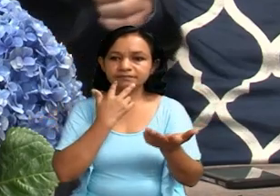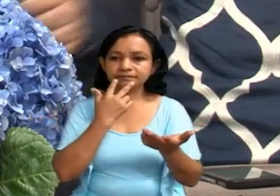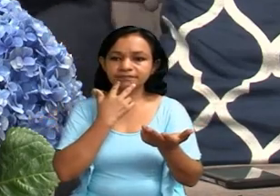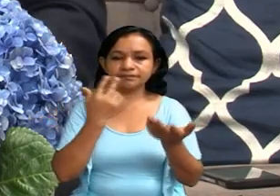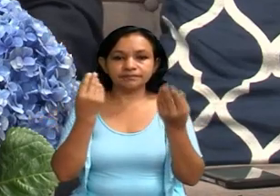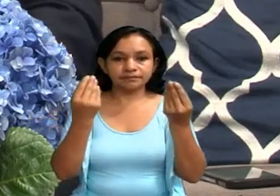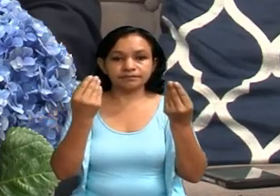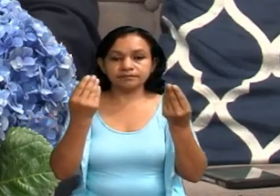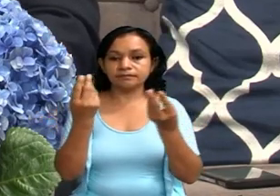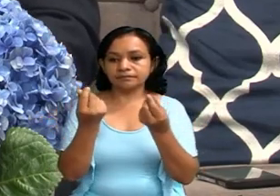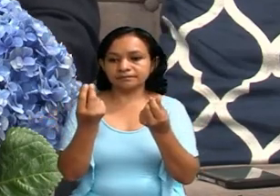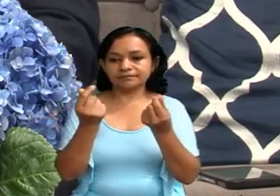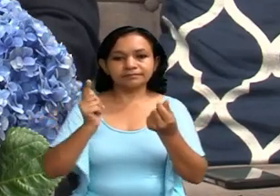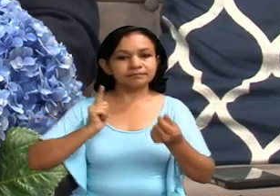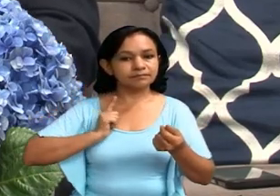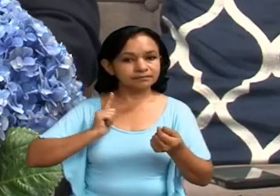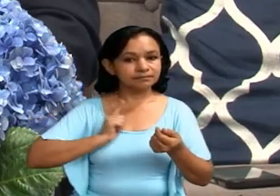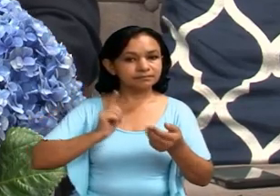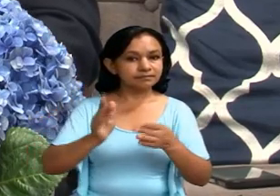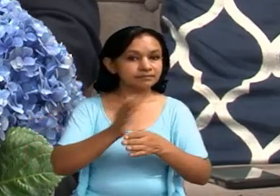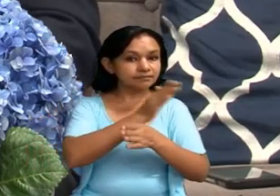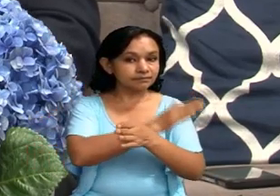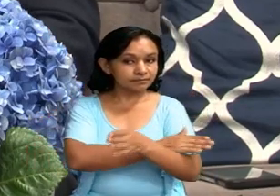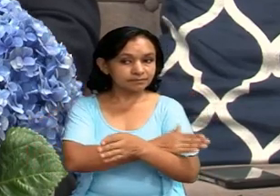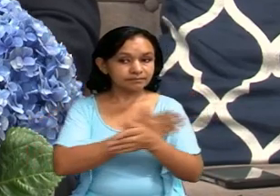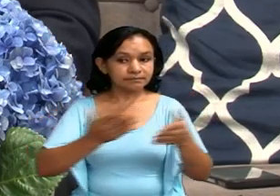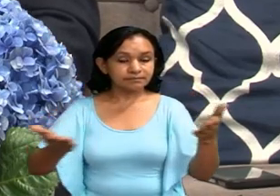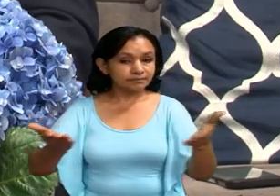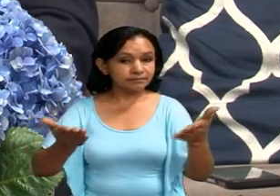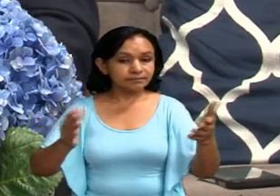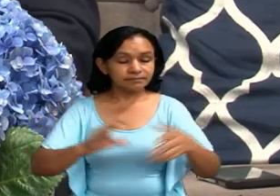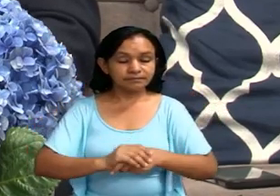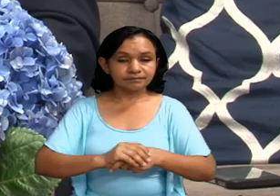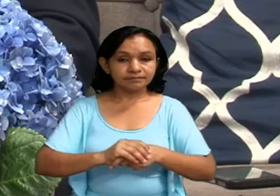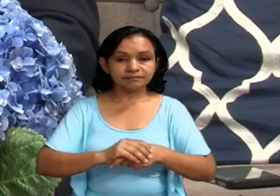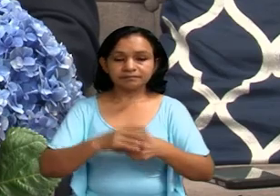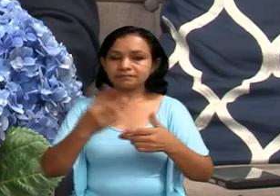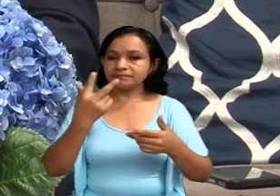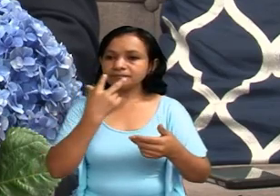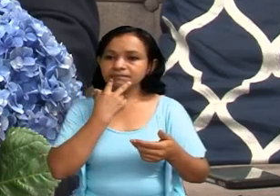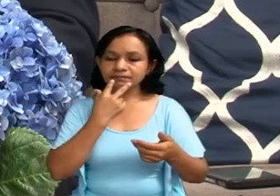mucho interés que hayamos tenido, pues no encontramos